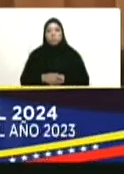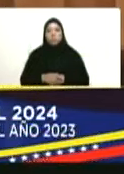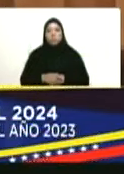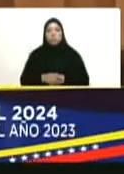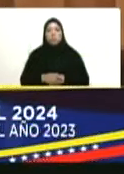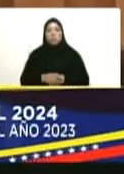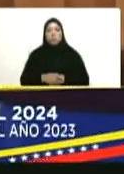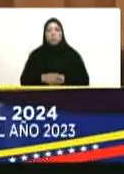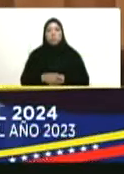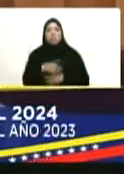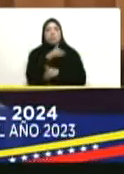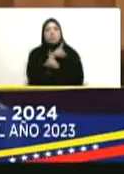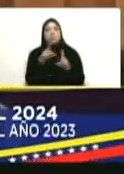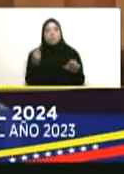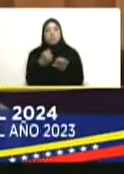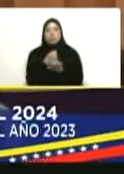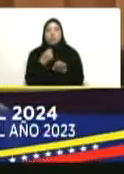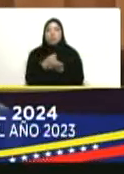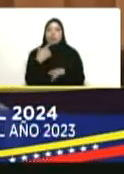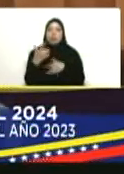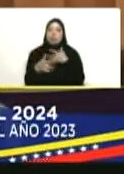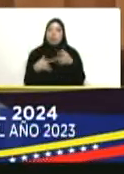Y ahora,